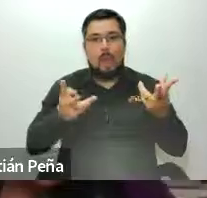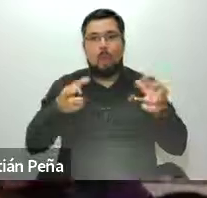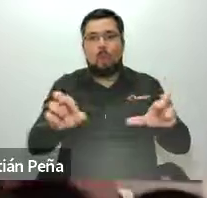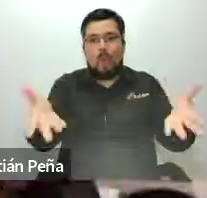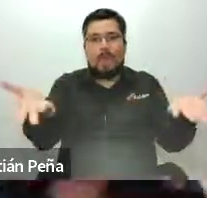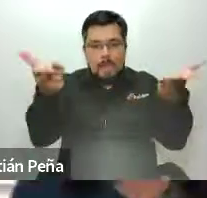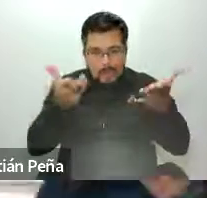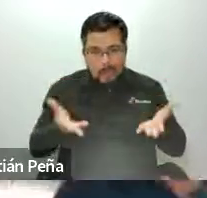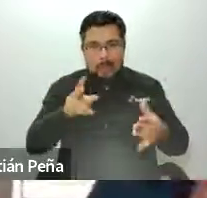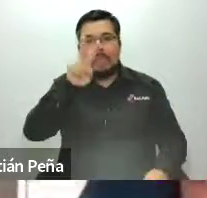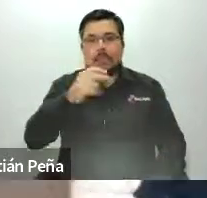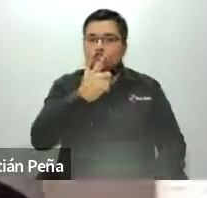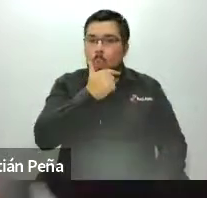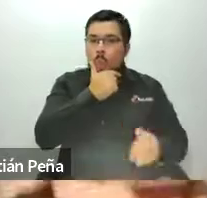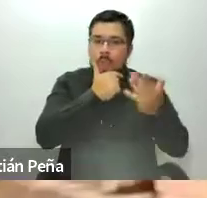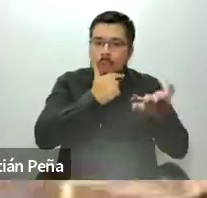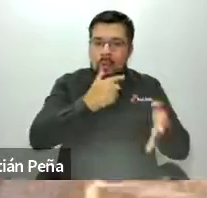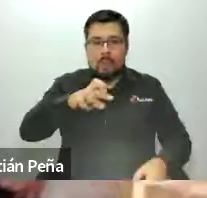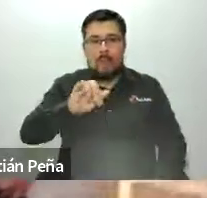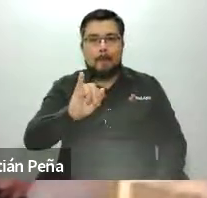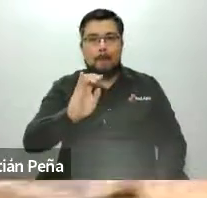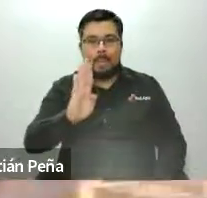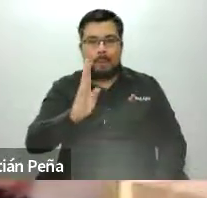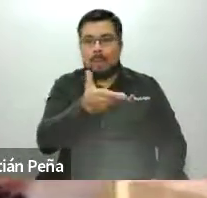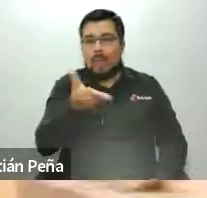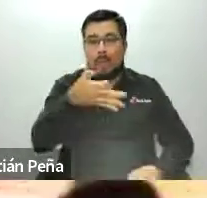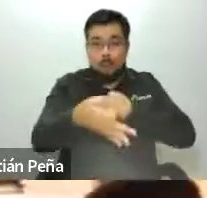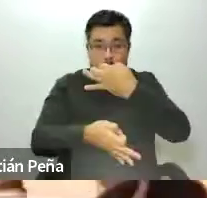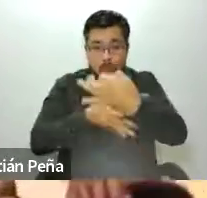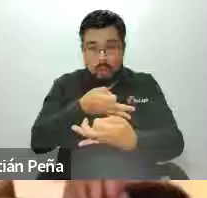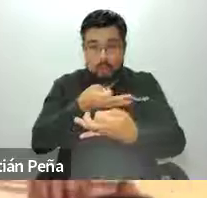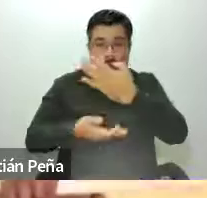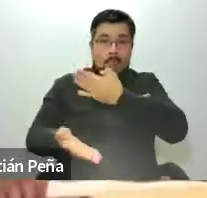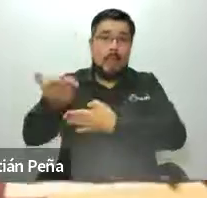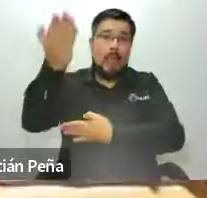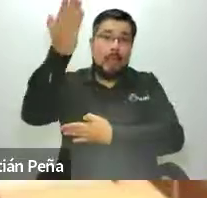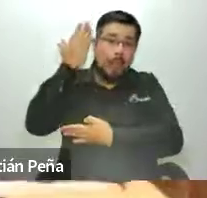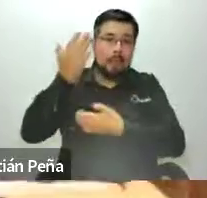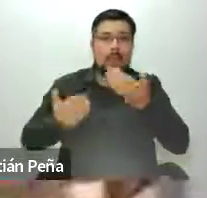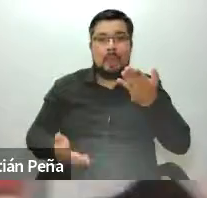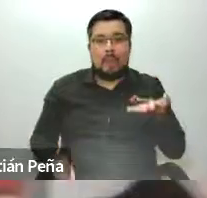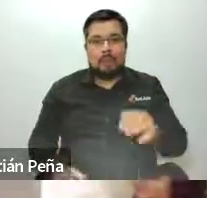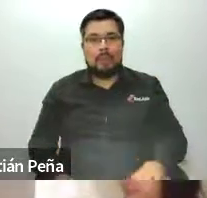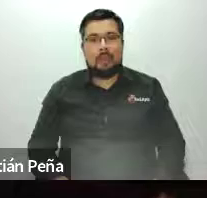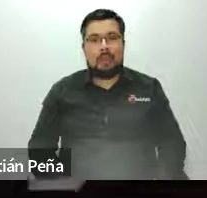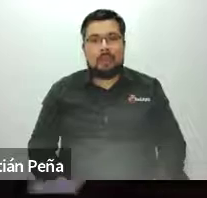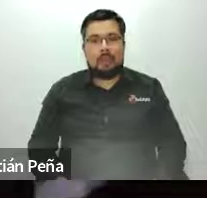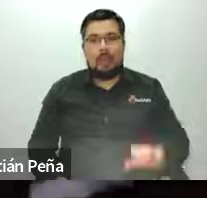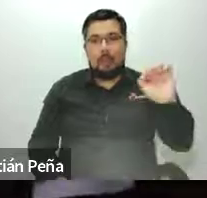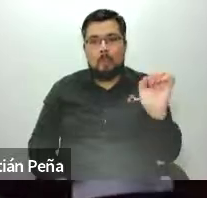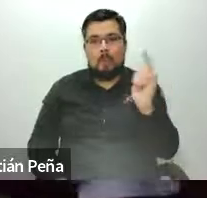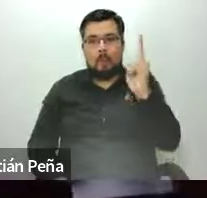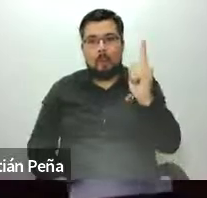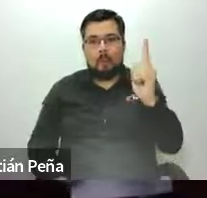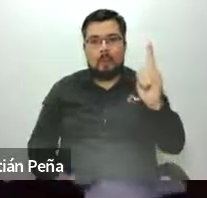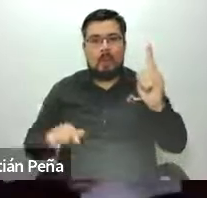en esta PIC y en las que ellos mismos relatan anteriores, da cuenta de estas oportunidades que nosotros abrimos a nuestras y nuestros estudiantes. Entonces, como